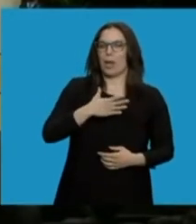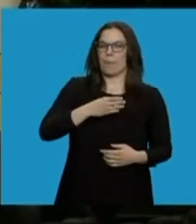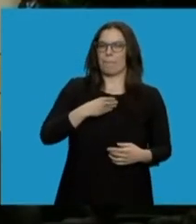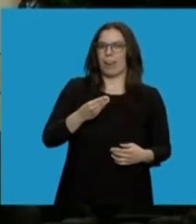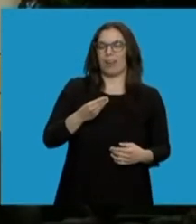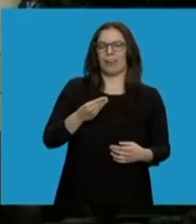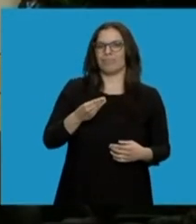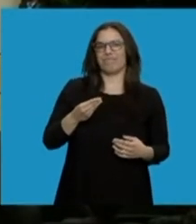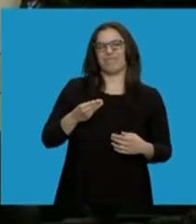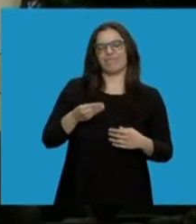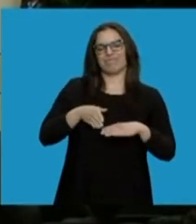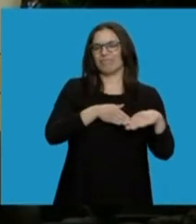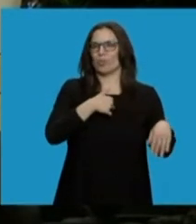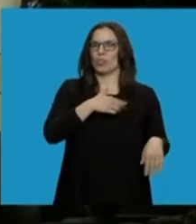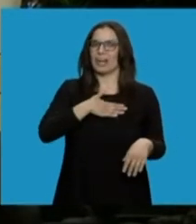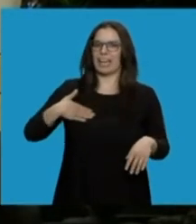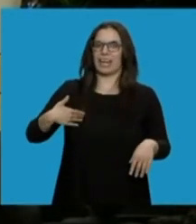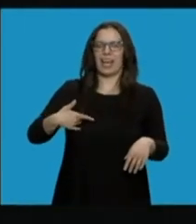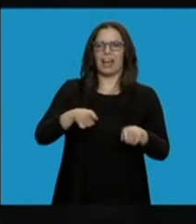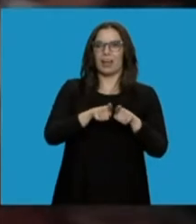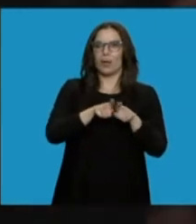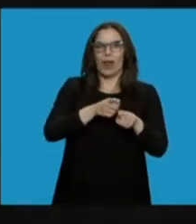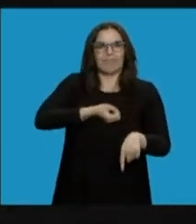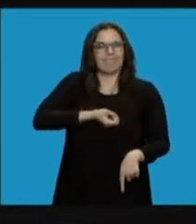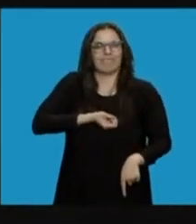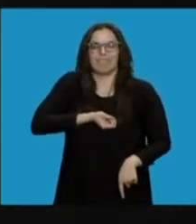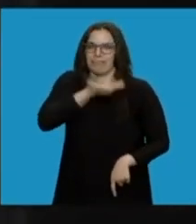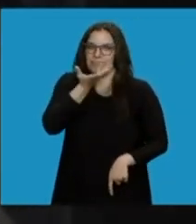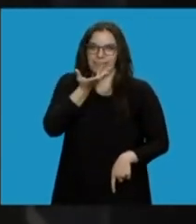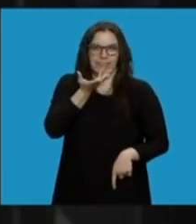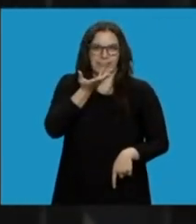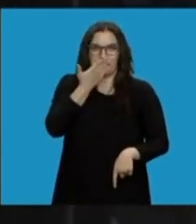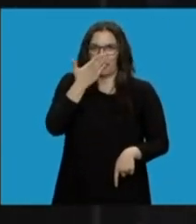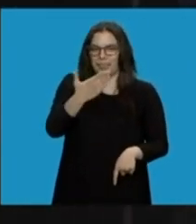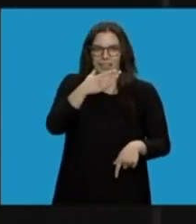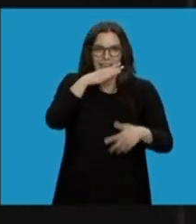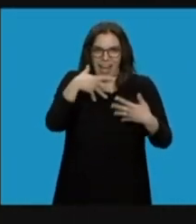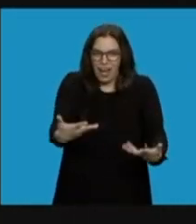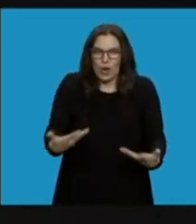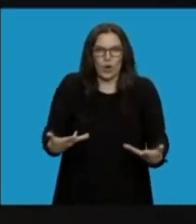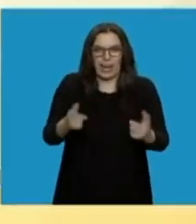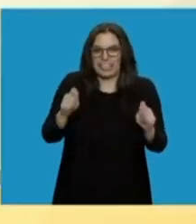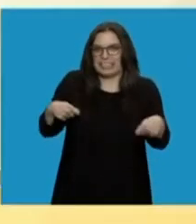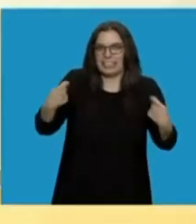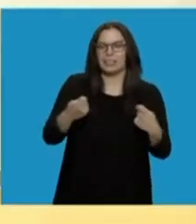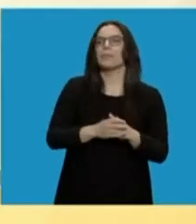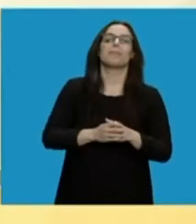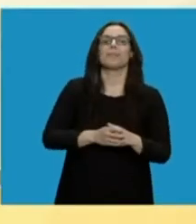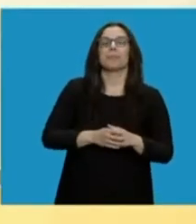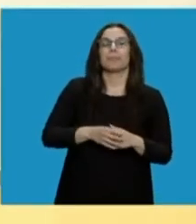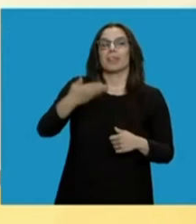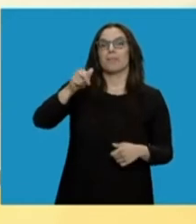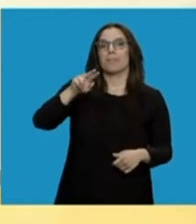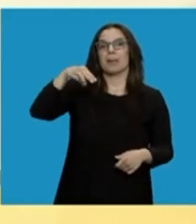quería deciros lo que salga de aquí. En este momento. Cuando me llamó Martínez